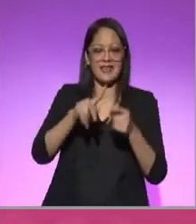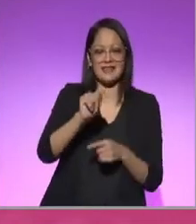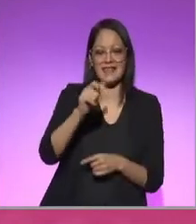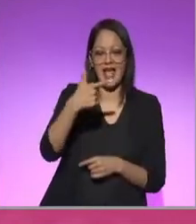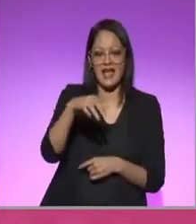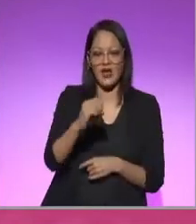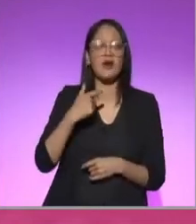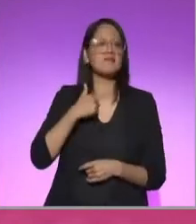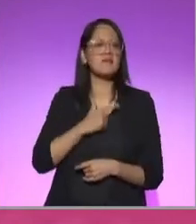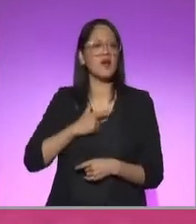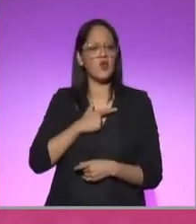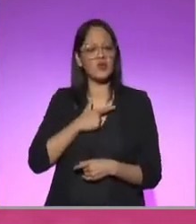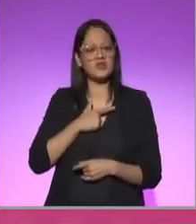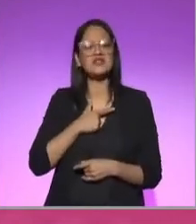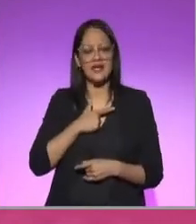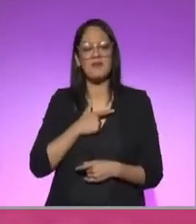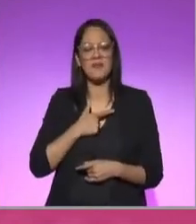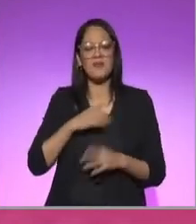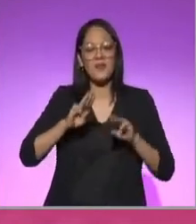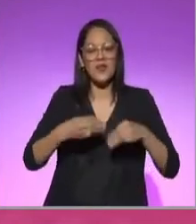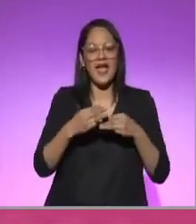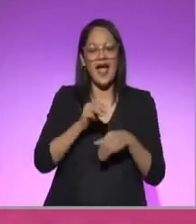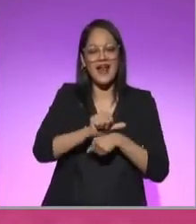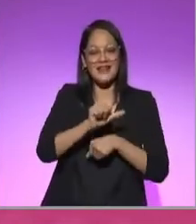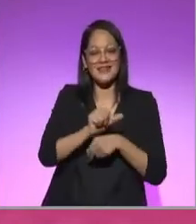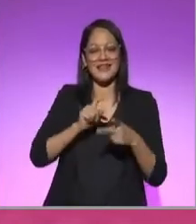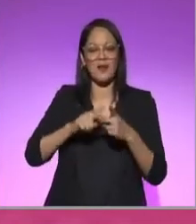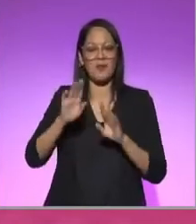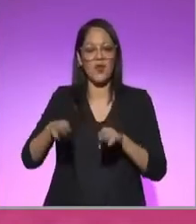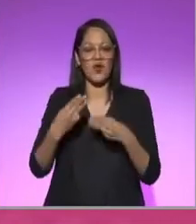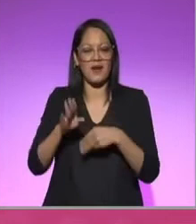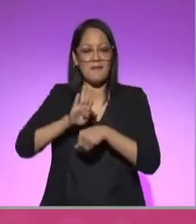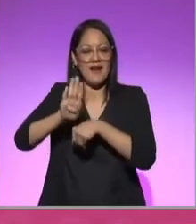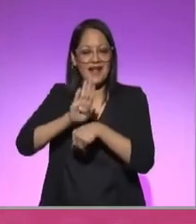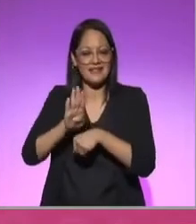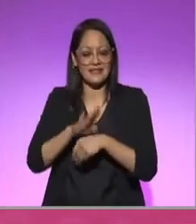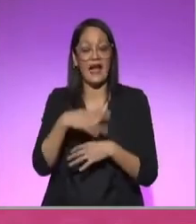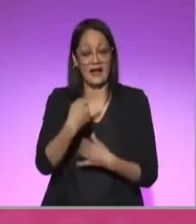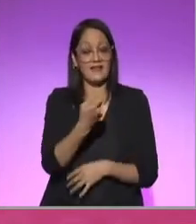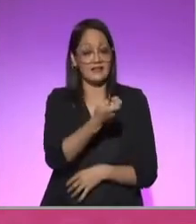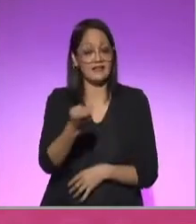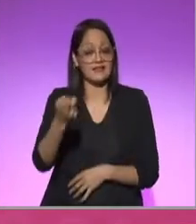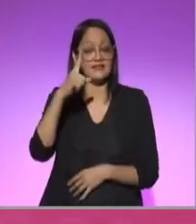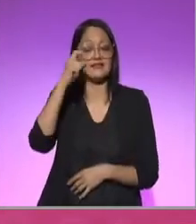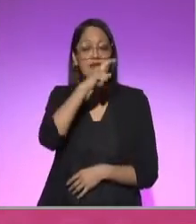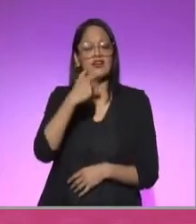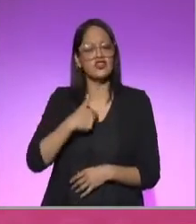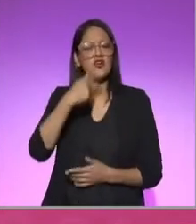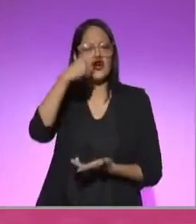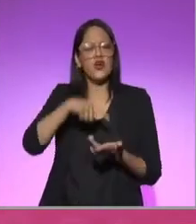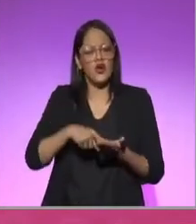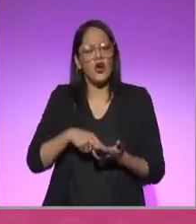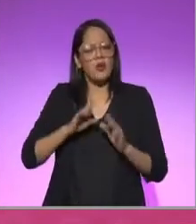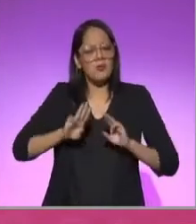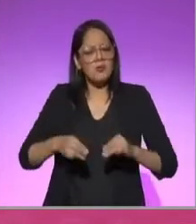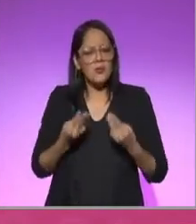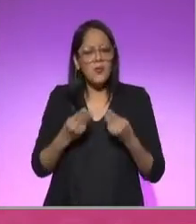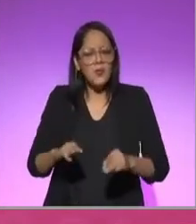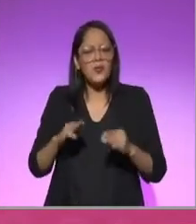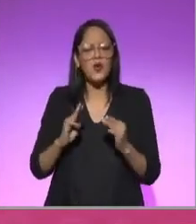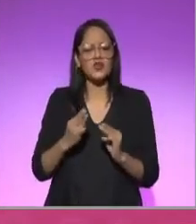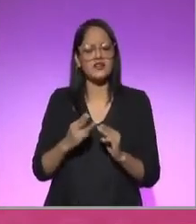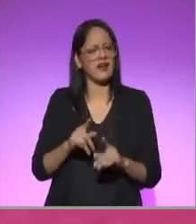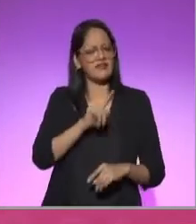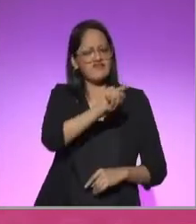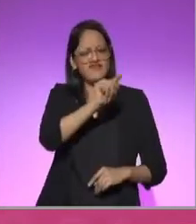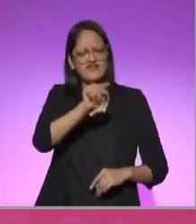música argentina, en la música brasileña también, tengo algún trabajo publicado. Y bueno, me considero un poquito un músico todoterreno,